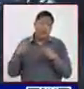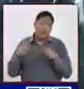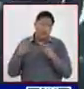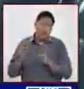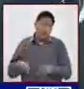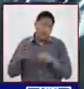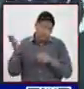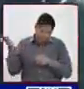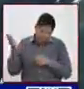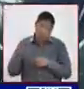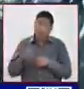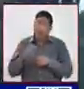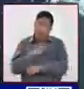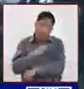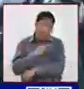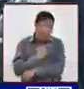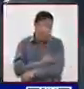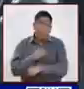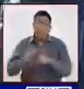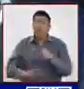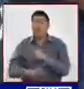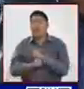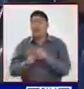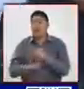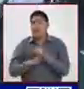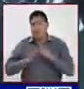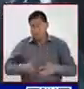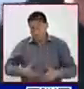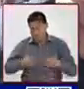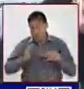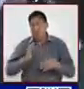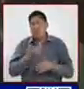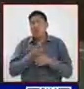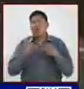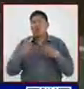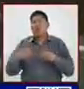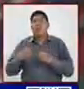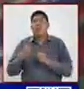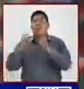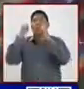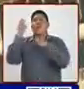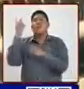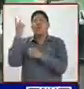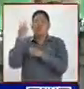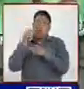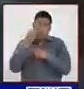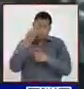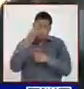tiene gente. Esto es la fuerza que va a defender con la vida nuestro mercado.